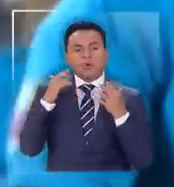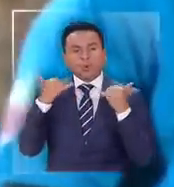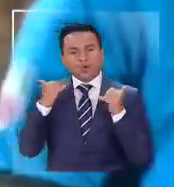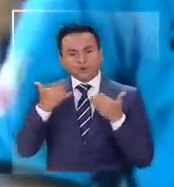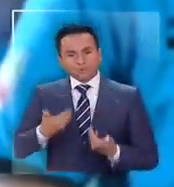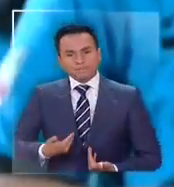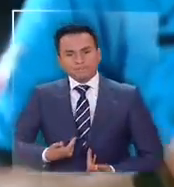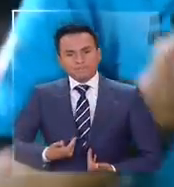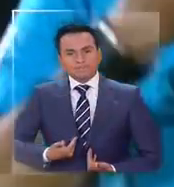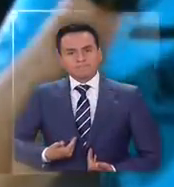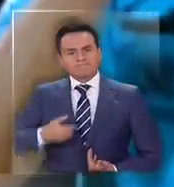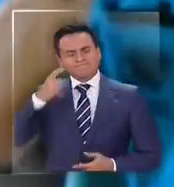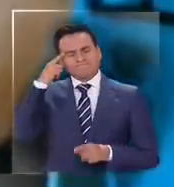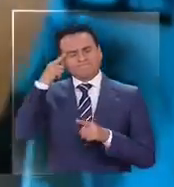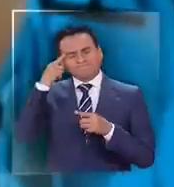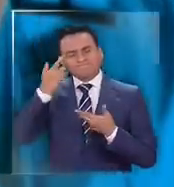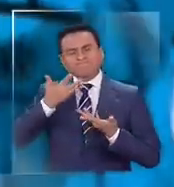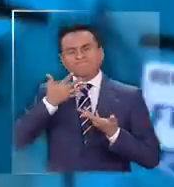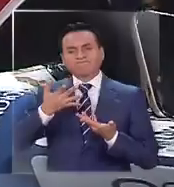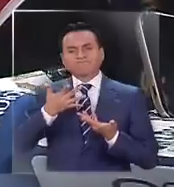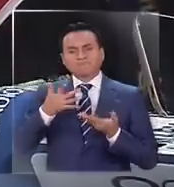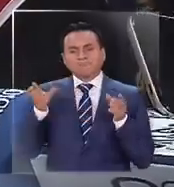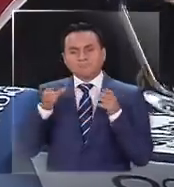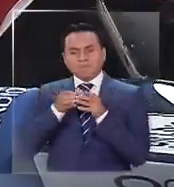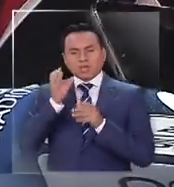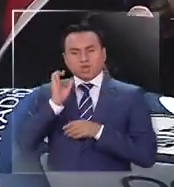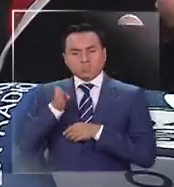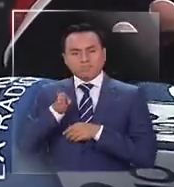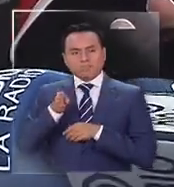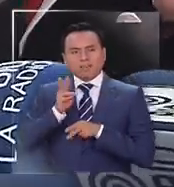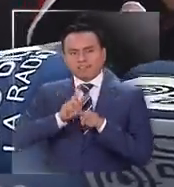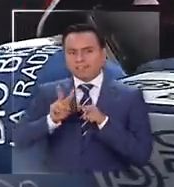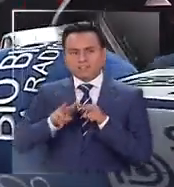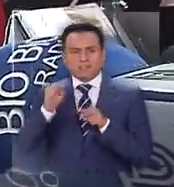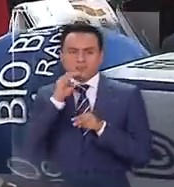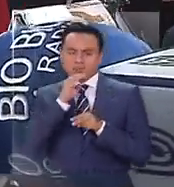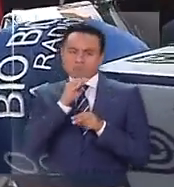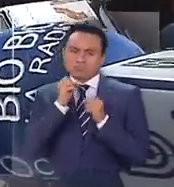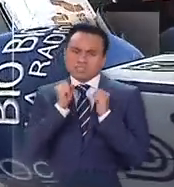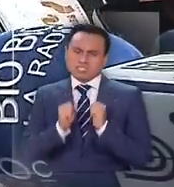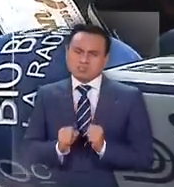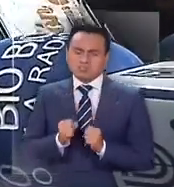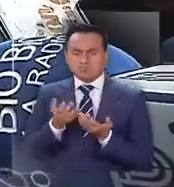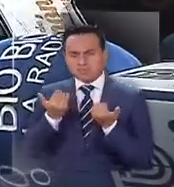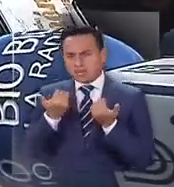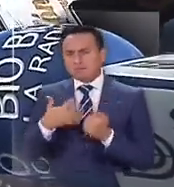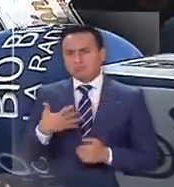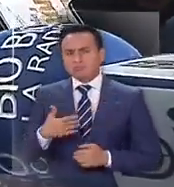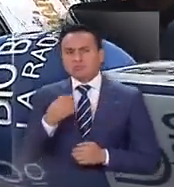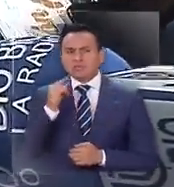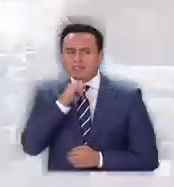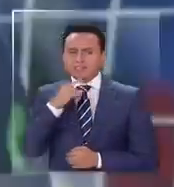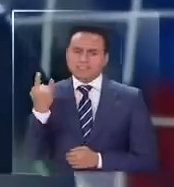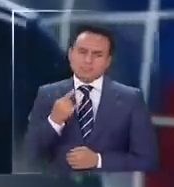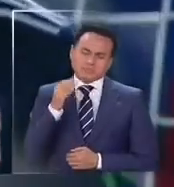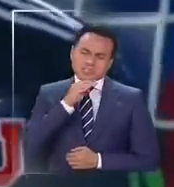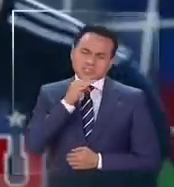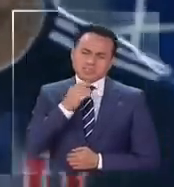jugador lo que pretendo de parte de mi club que se pueda resolver lo más rápido posible porque lo necesitamos